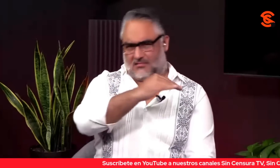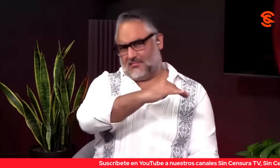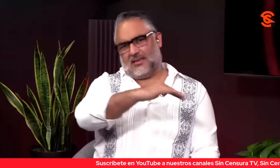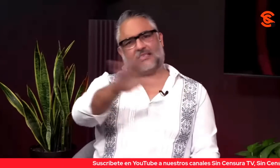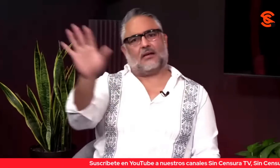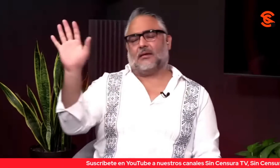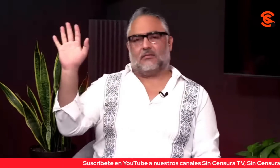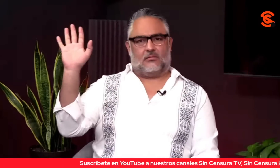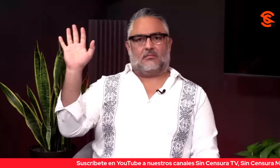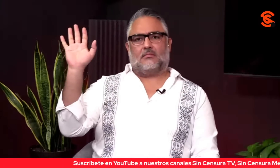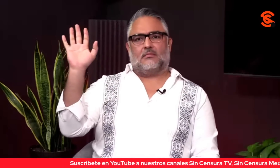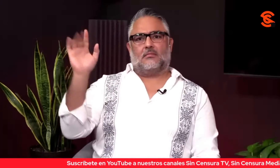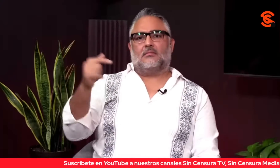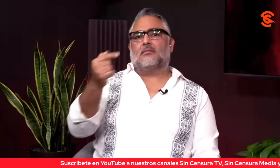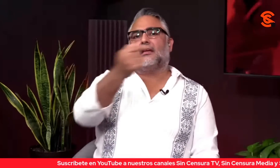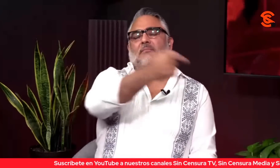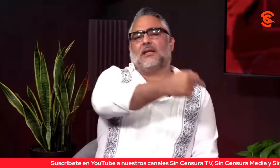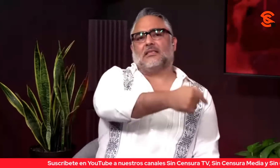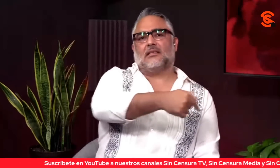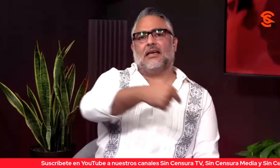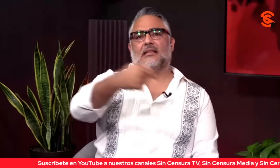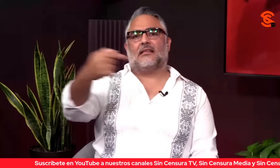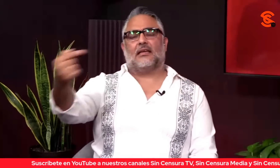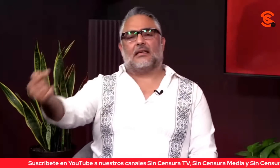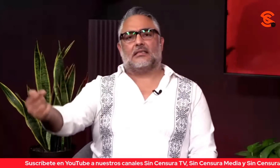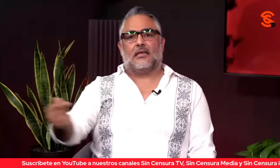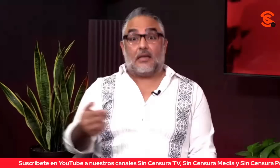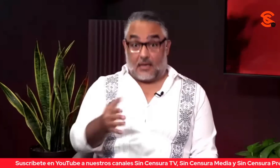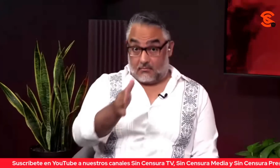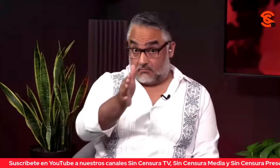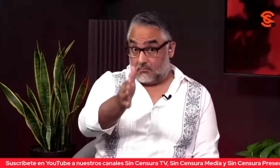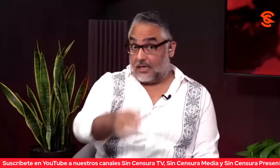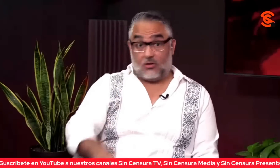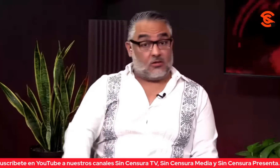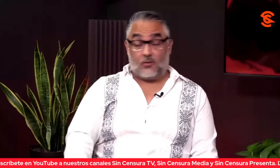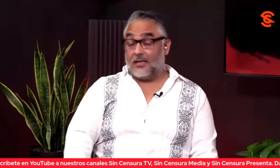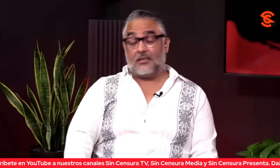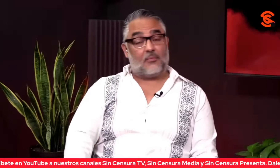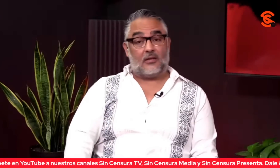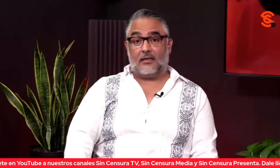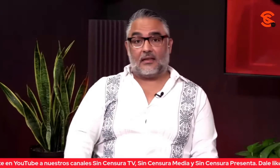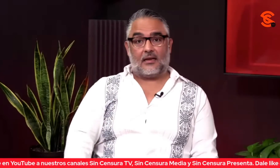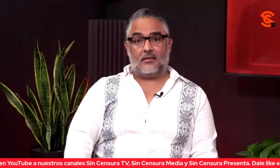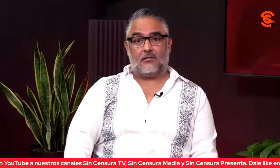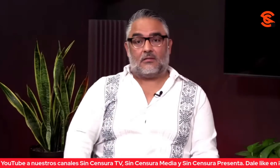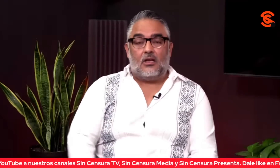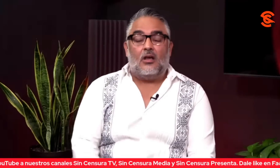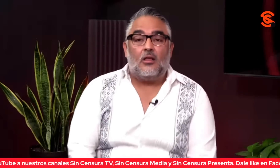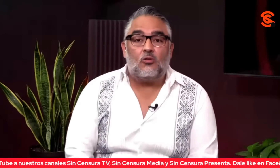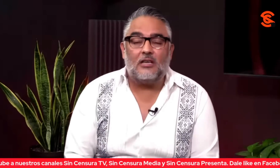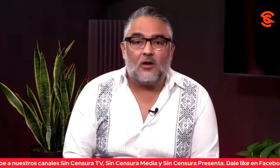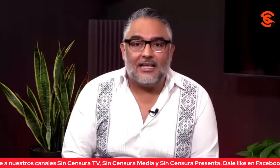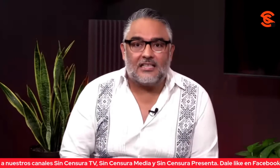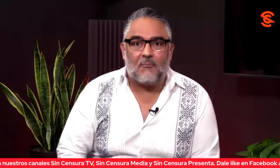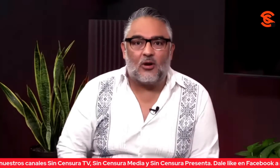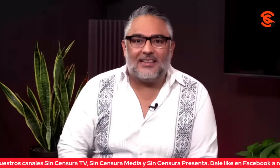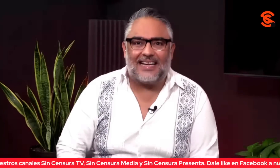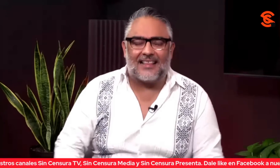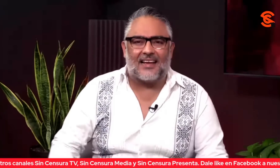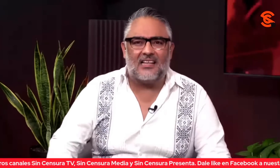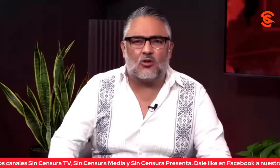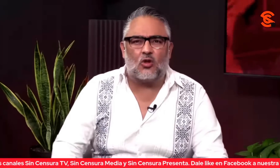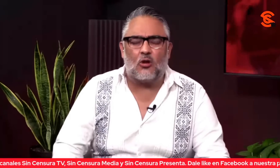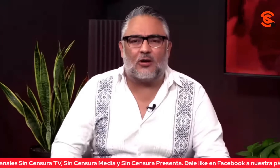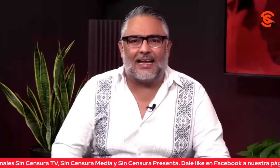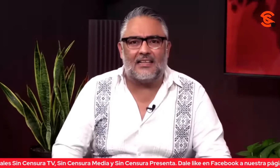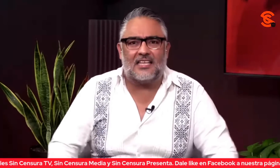relación, ya sabe, ¿no? Que el presidente, que si ella, eso no es violencia política de género. No es violencia política